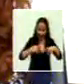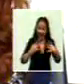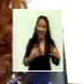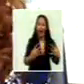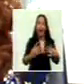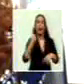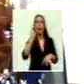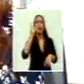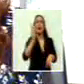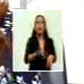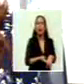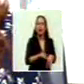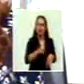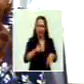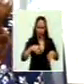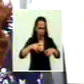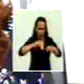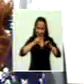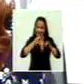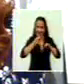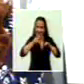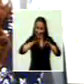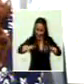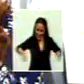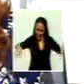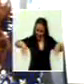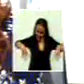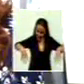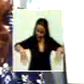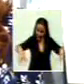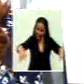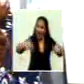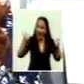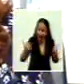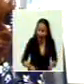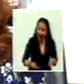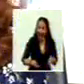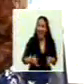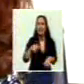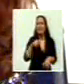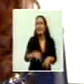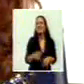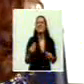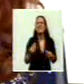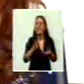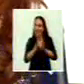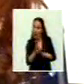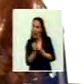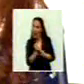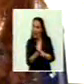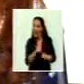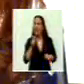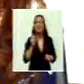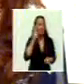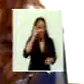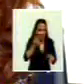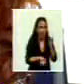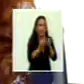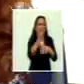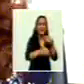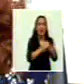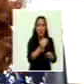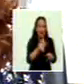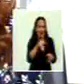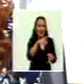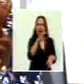todas aquellas pulverizadoras que cuenten con este sistema, que es argentino, ideado por esta familia con sus